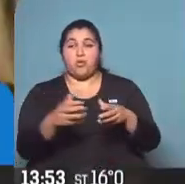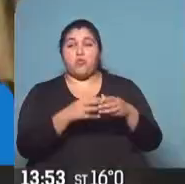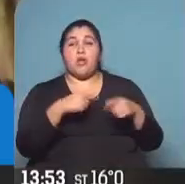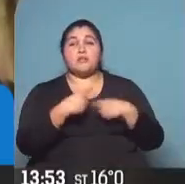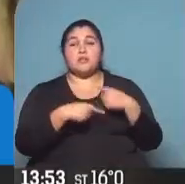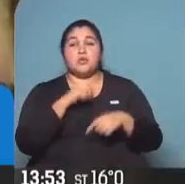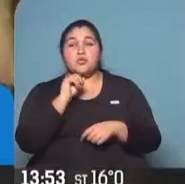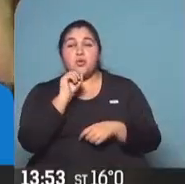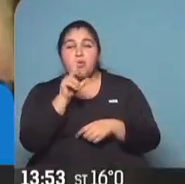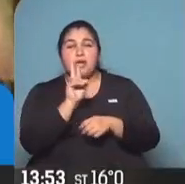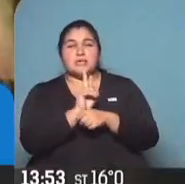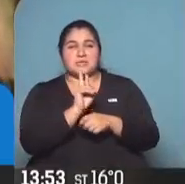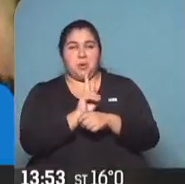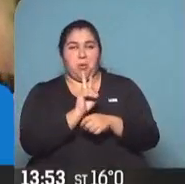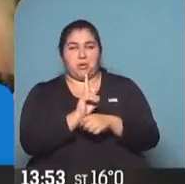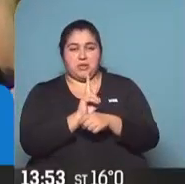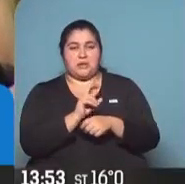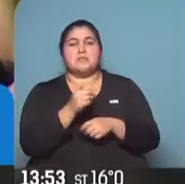superior de seguridad